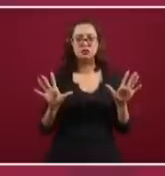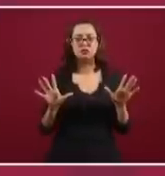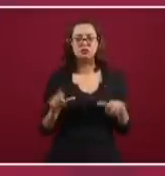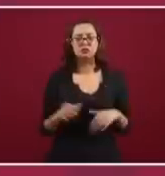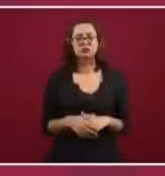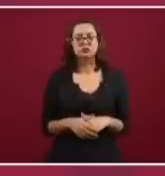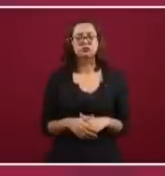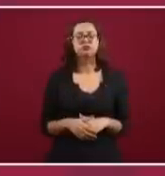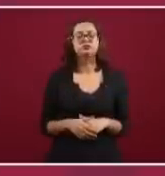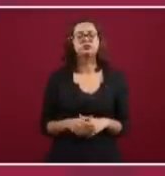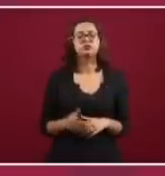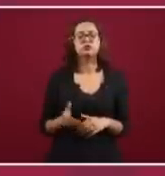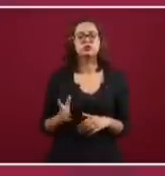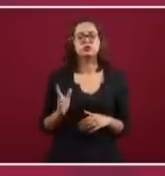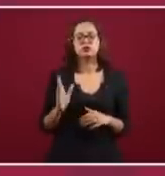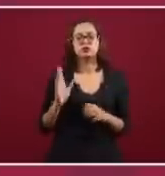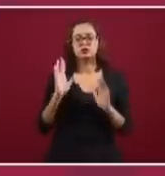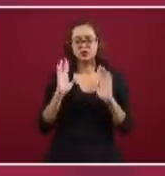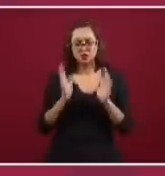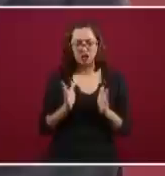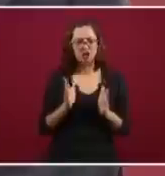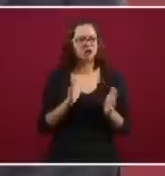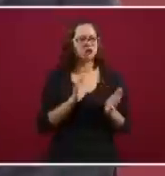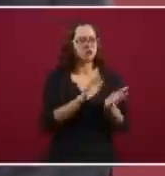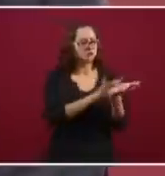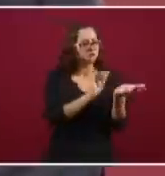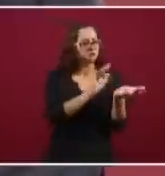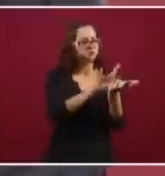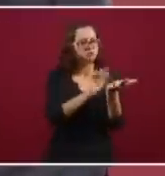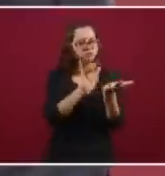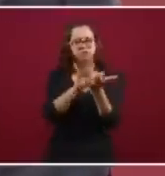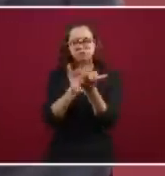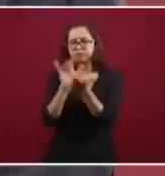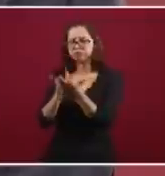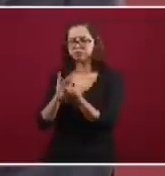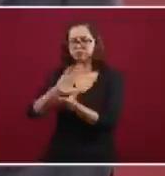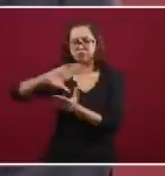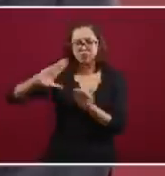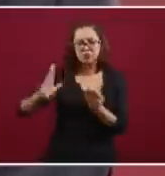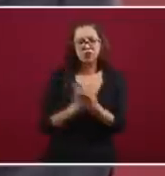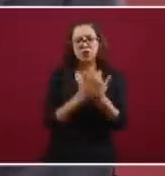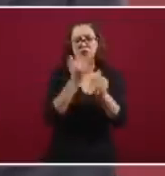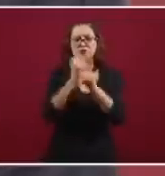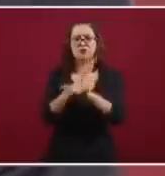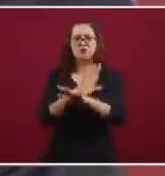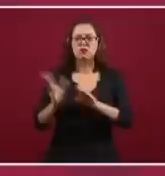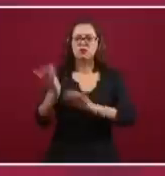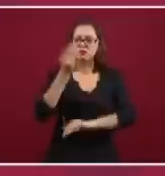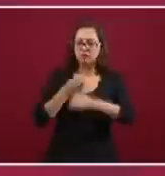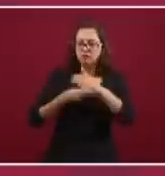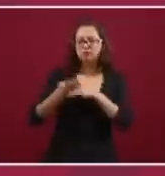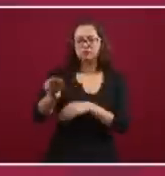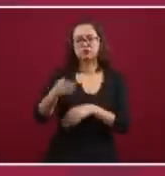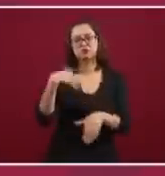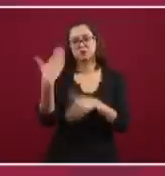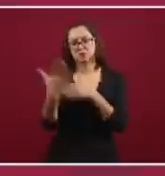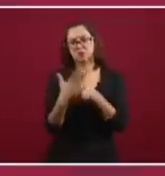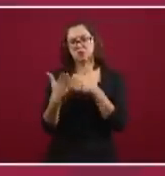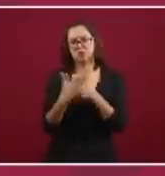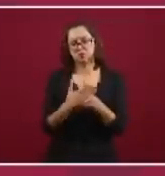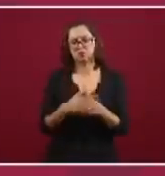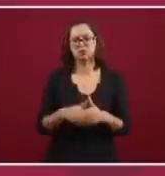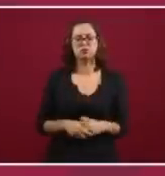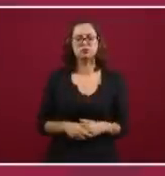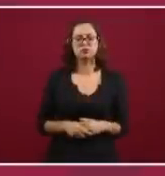está haciendo acopio de información y se va a entregar